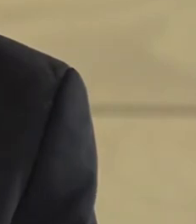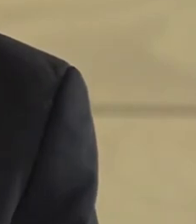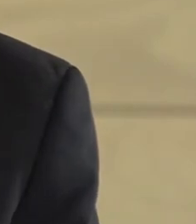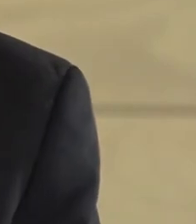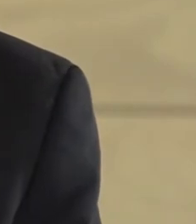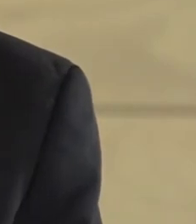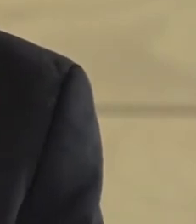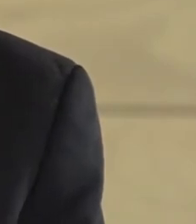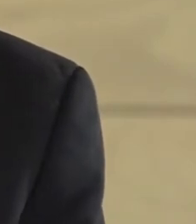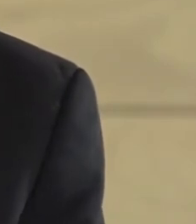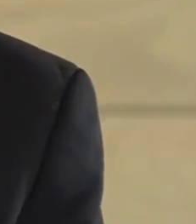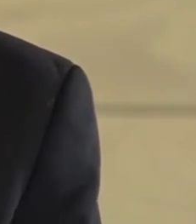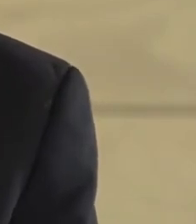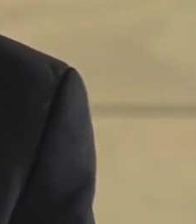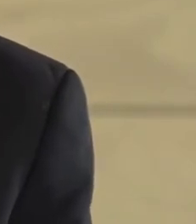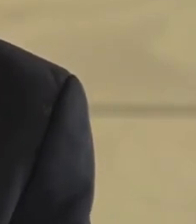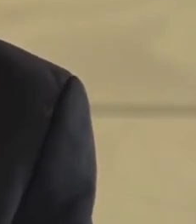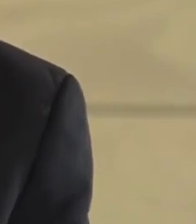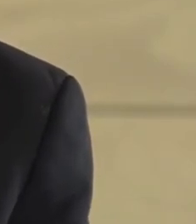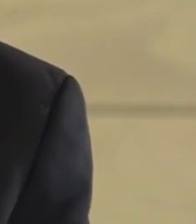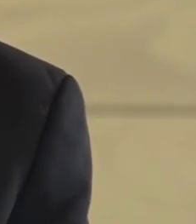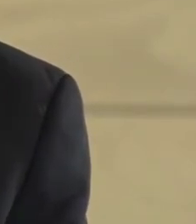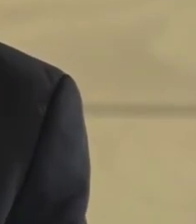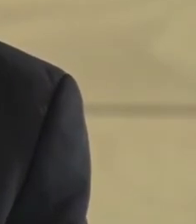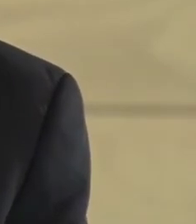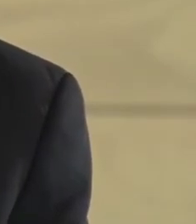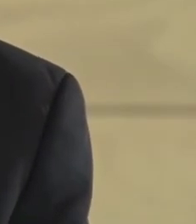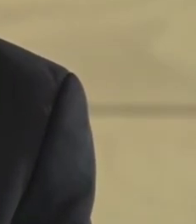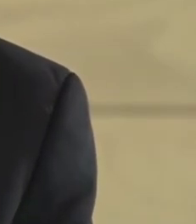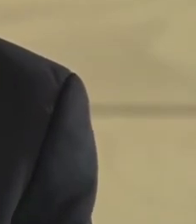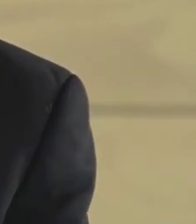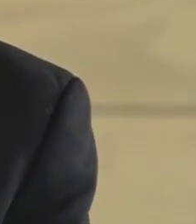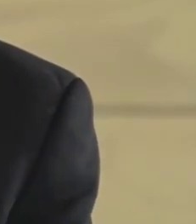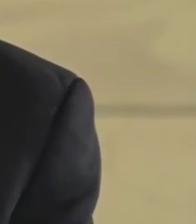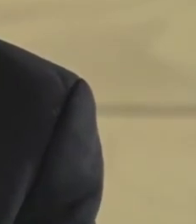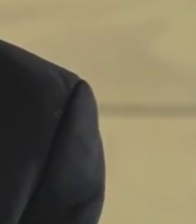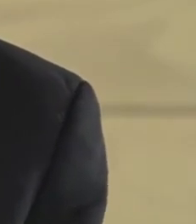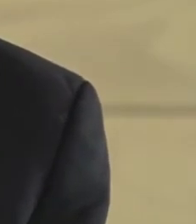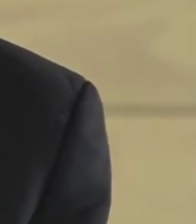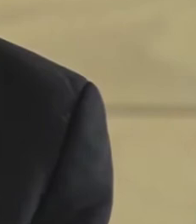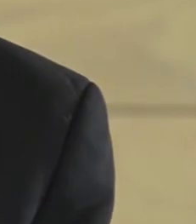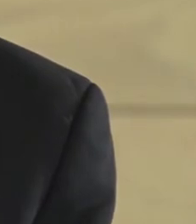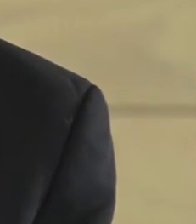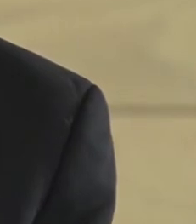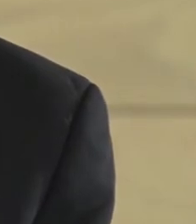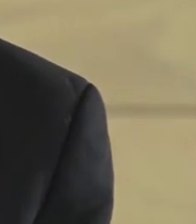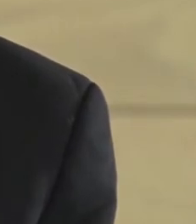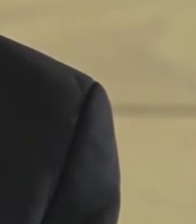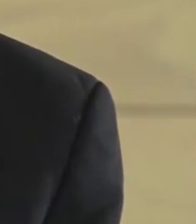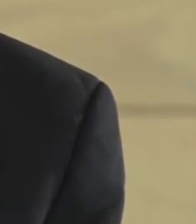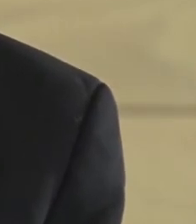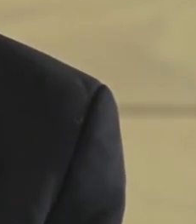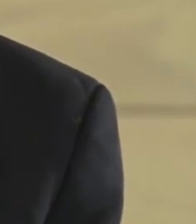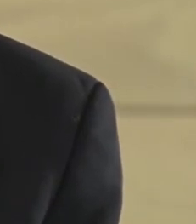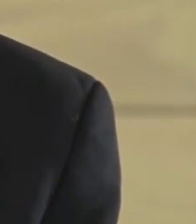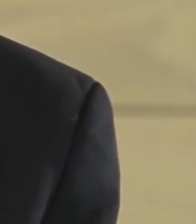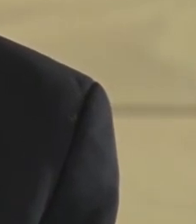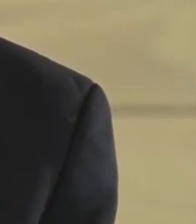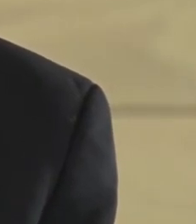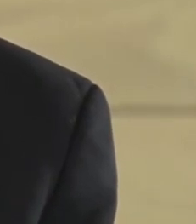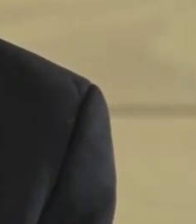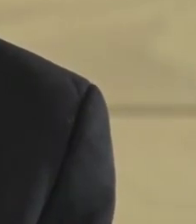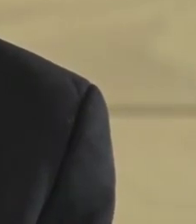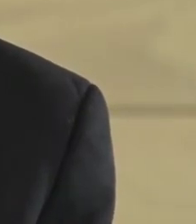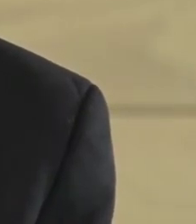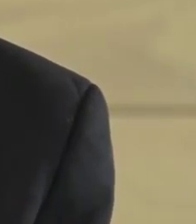esto se administrara? Bueno, primero que se garantizara los derechos constituidos de los operadores actuales. En segundo